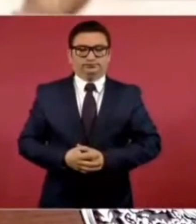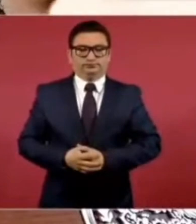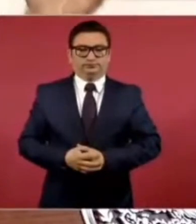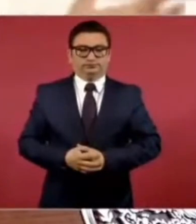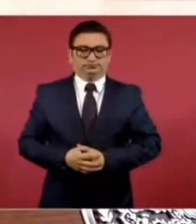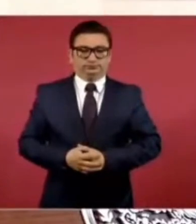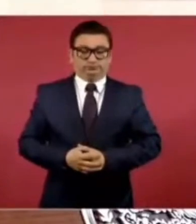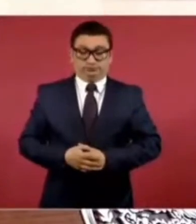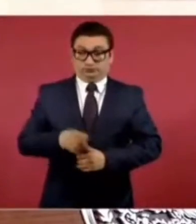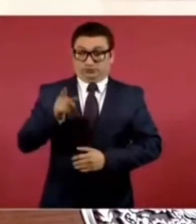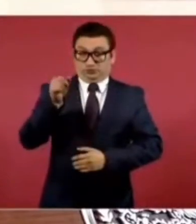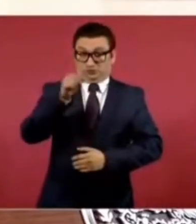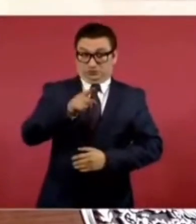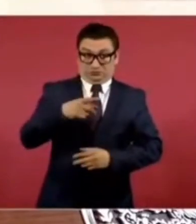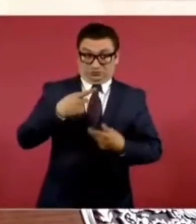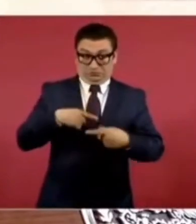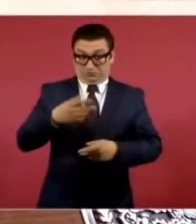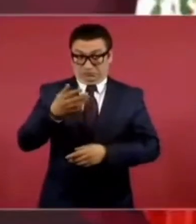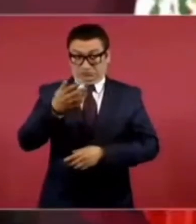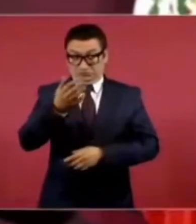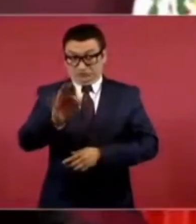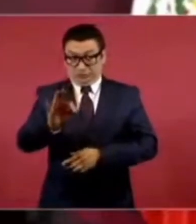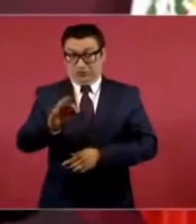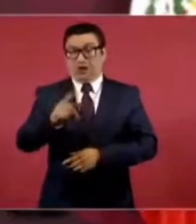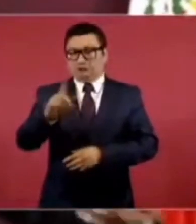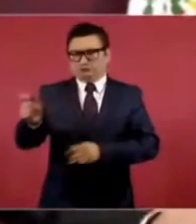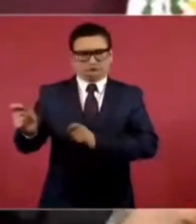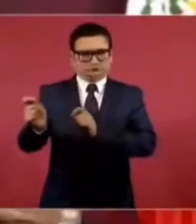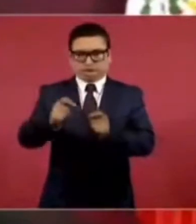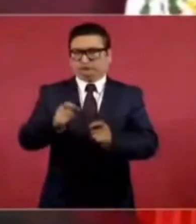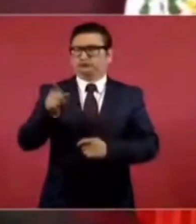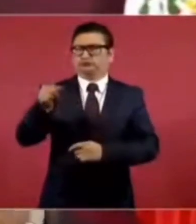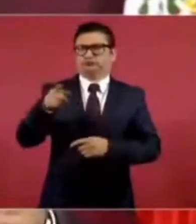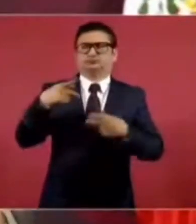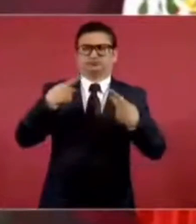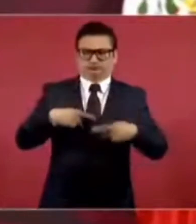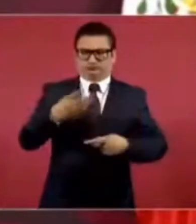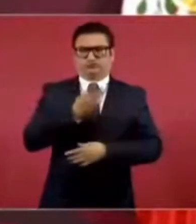al traidor. Entonces es un hombre muy bueno,